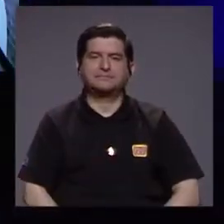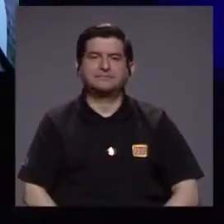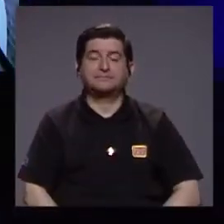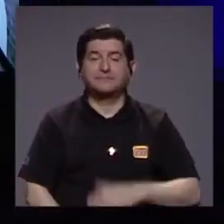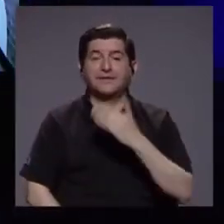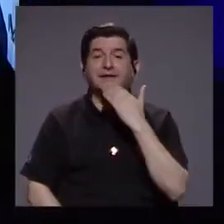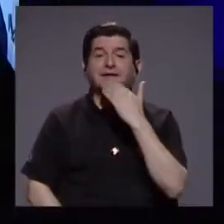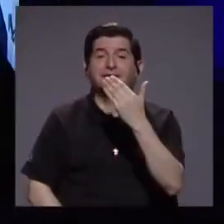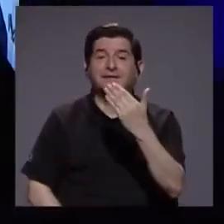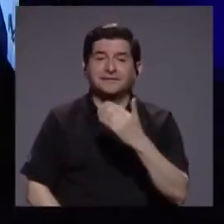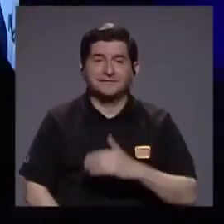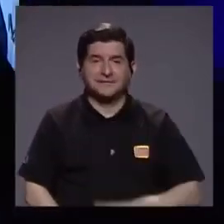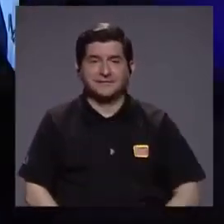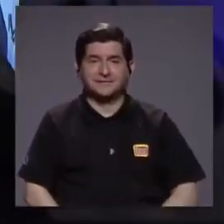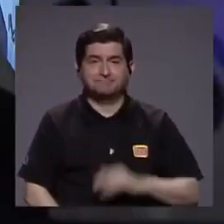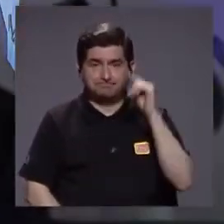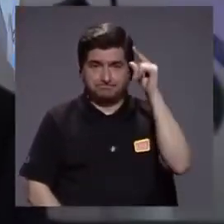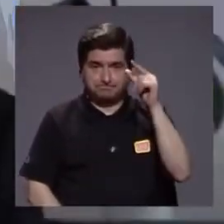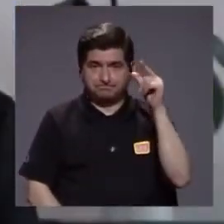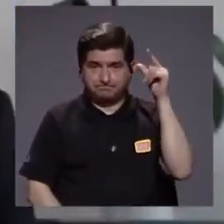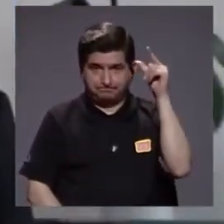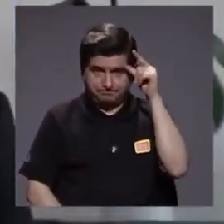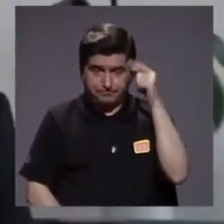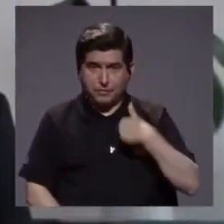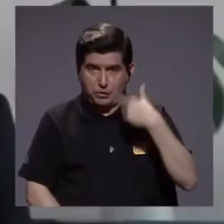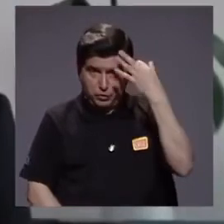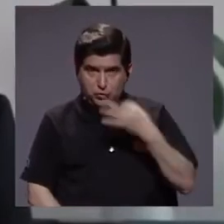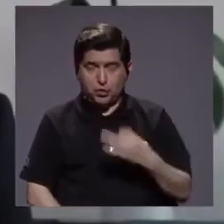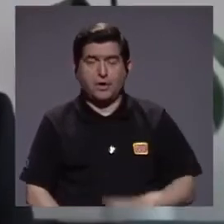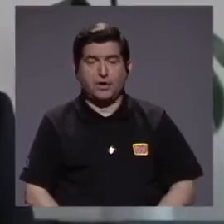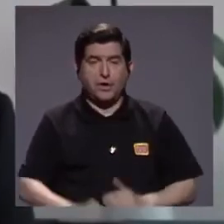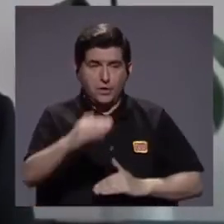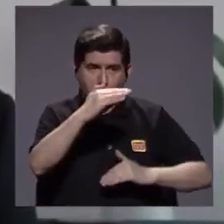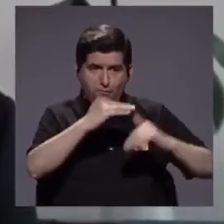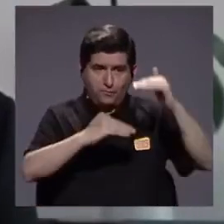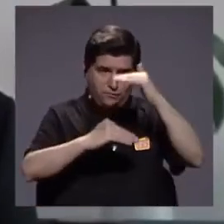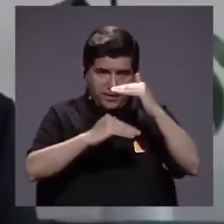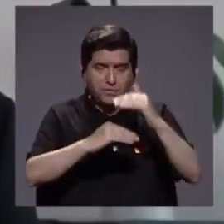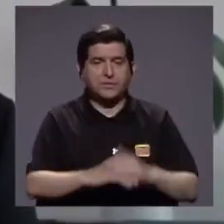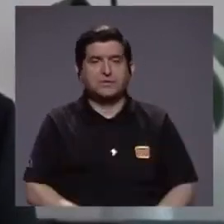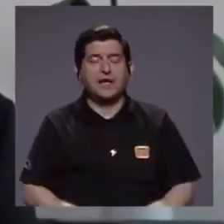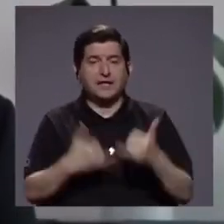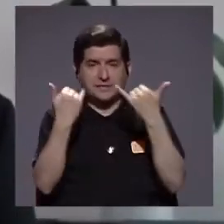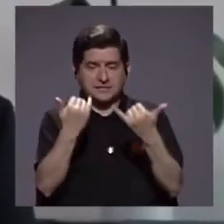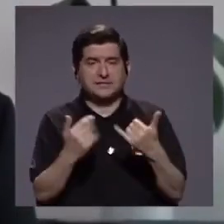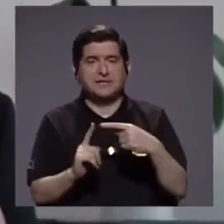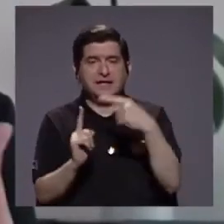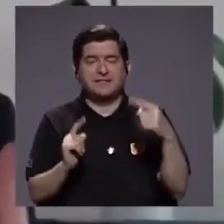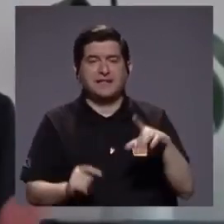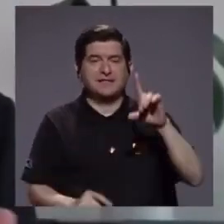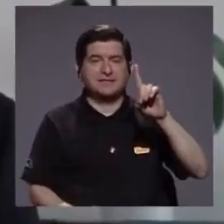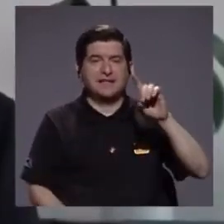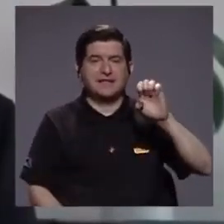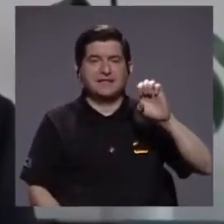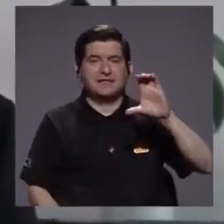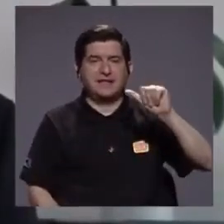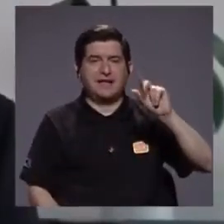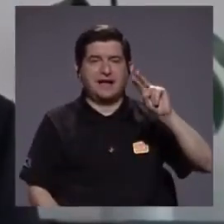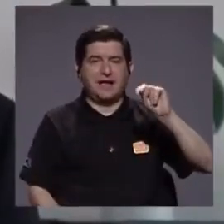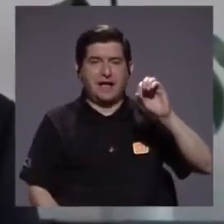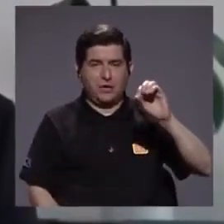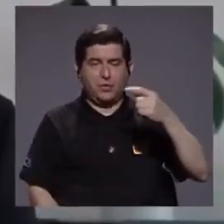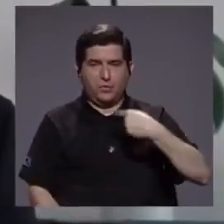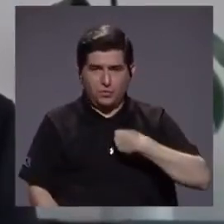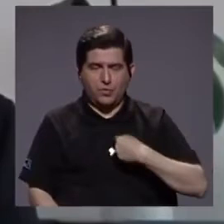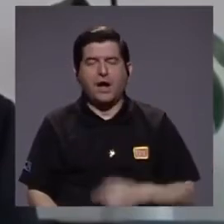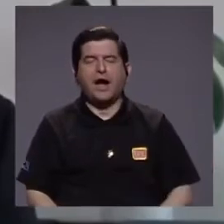Muchas gracias. Evidentemente, yo creo que la facultad, y lo he evidenciado desde la decanatura, ha tenido avances